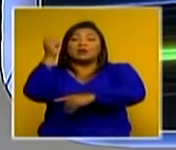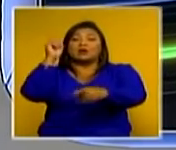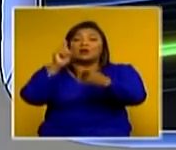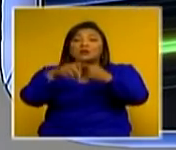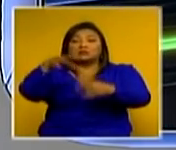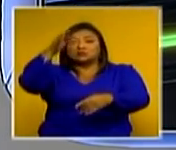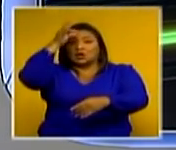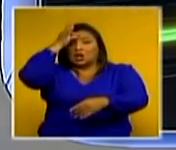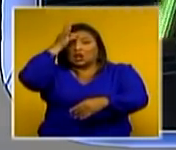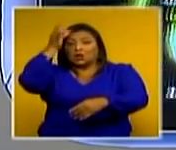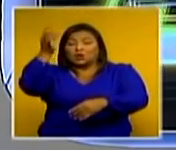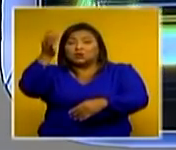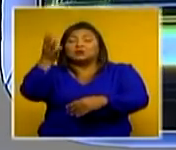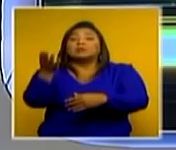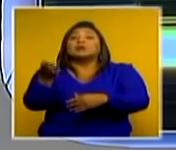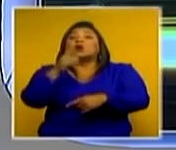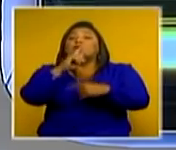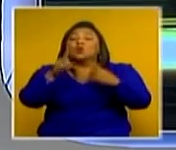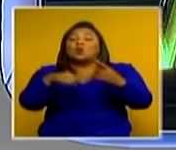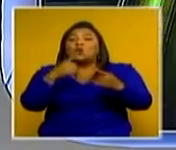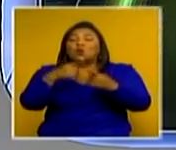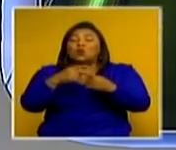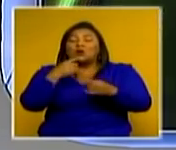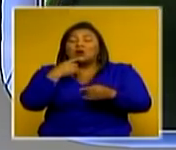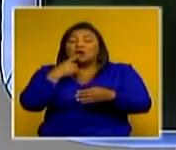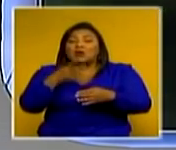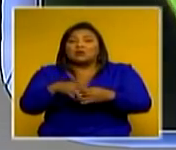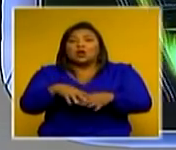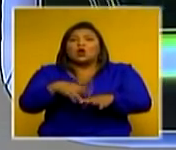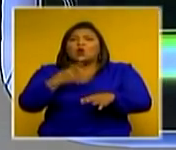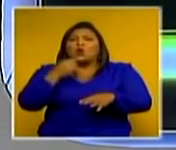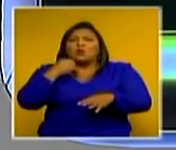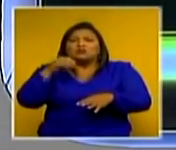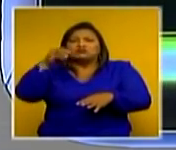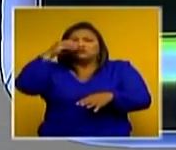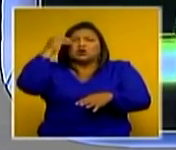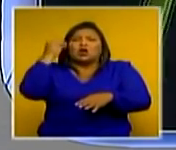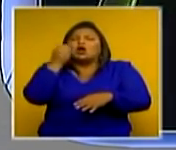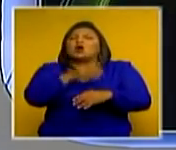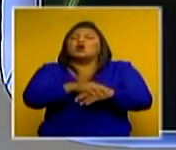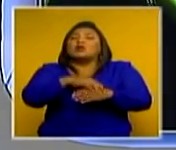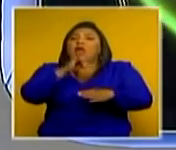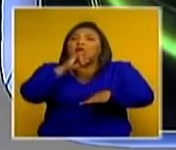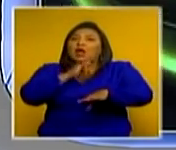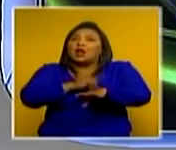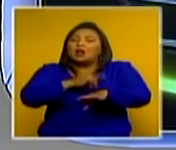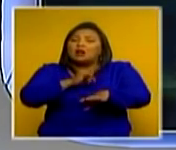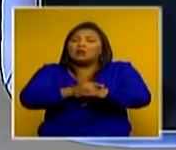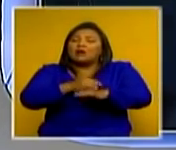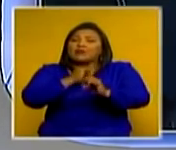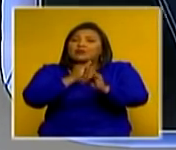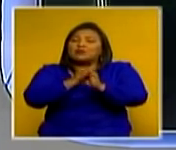león becerra tras haber sido presuntamente drogadas en el baño de la institución